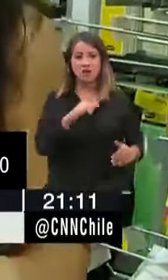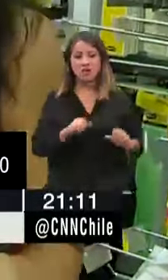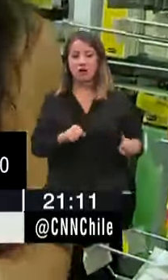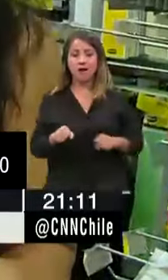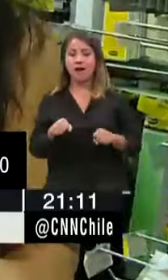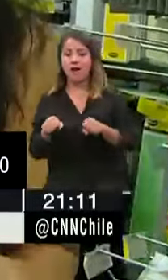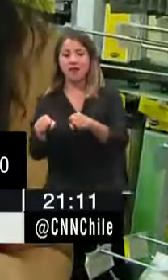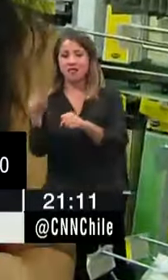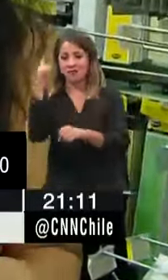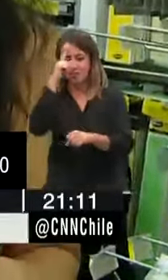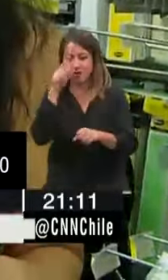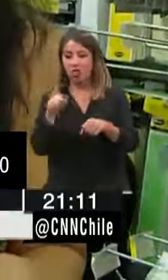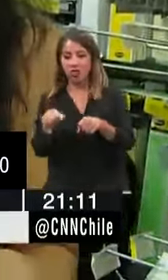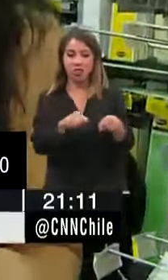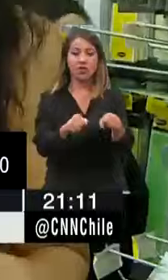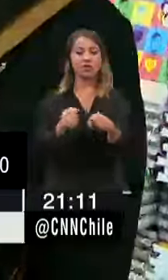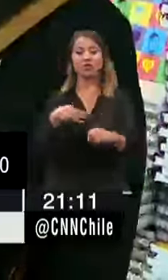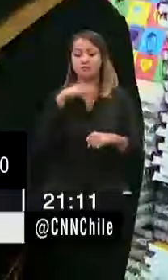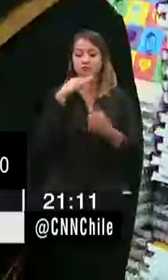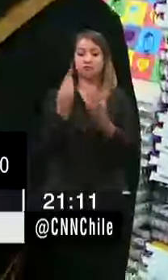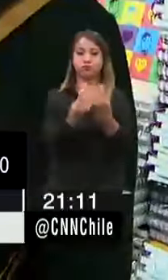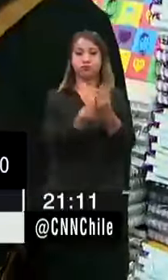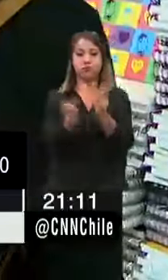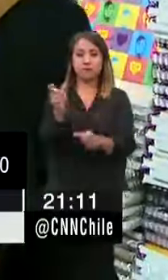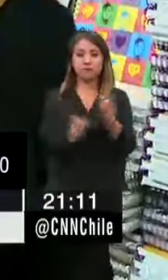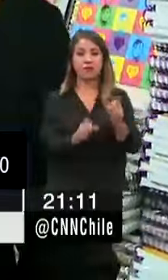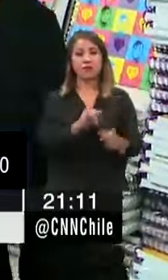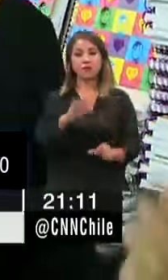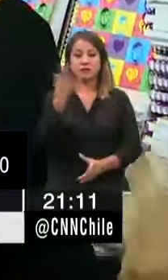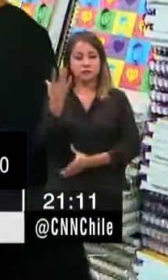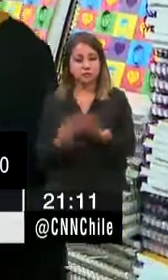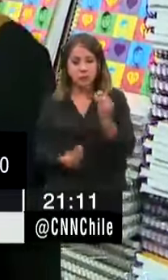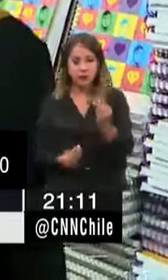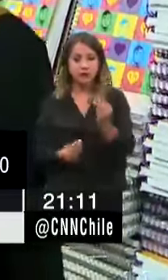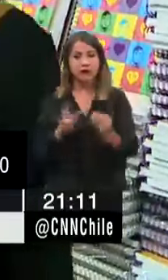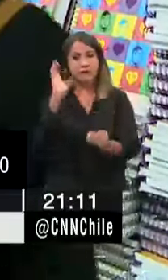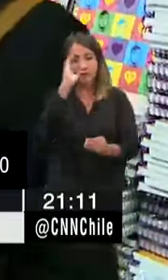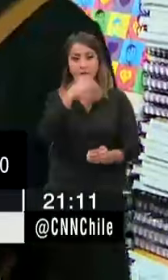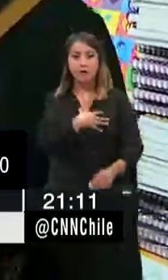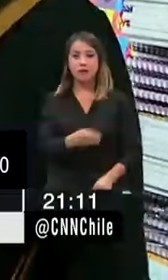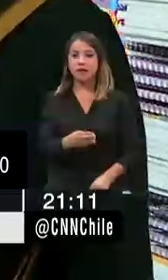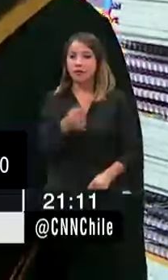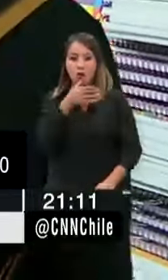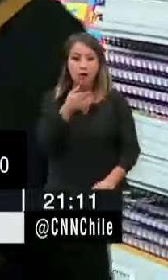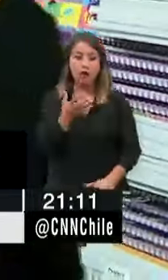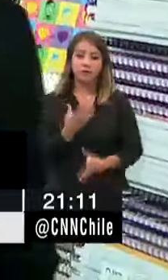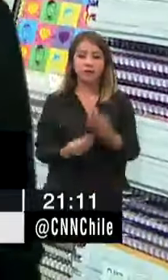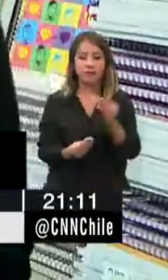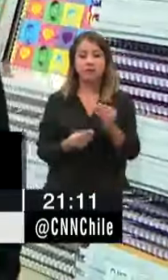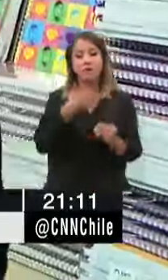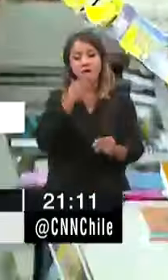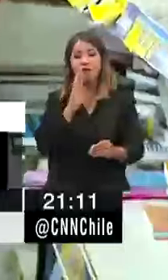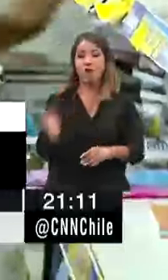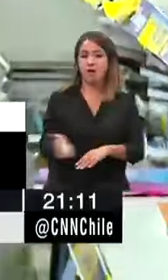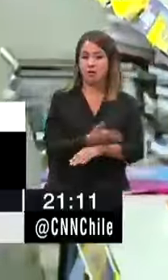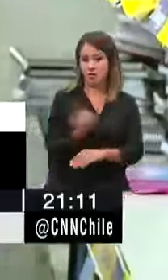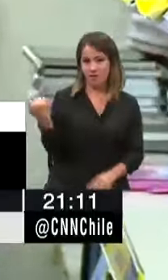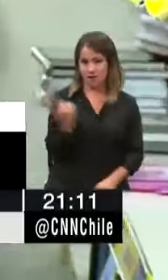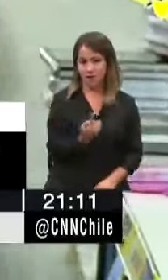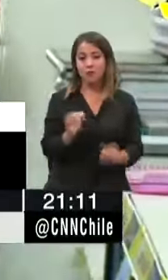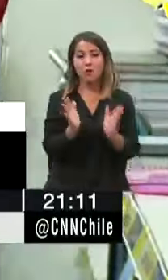carros, así que no, por eso mejor con anticipación. Después ya no queda, lo que busca mi hija después no lo encuentra, así que por eso vinimos antes.